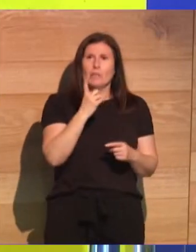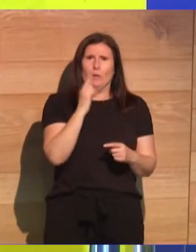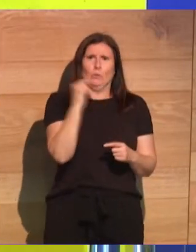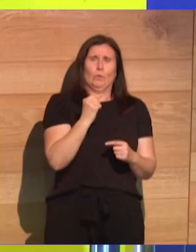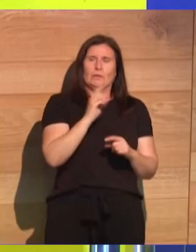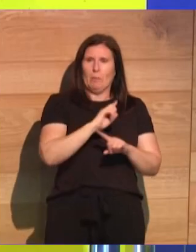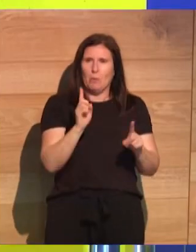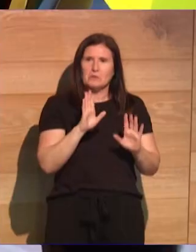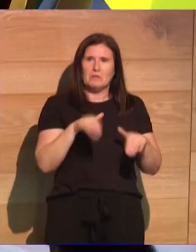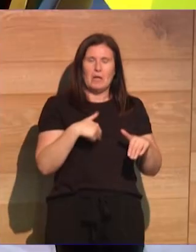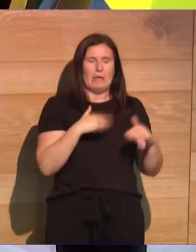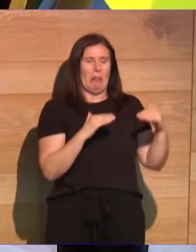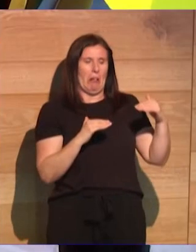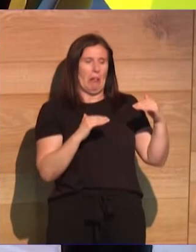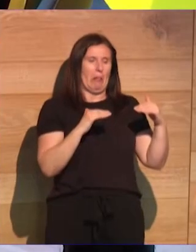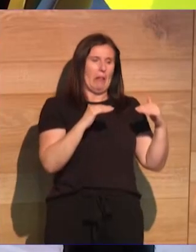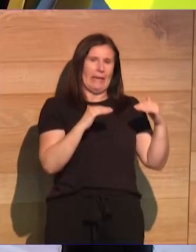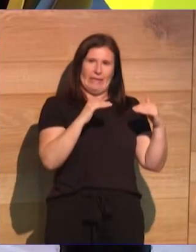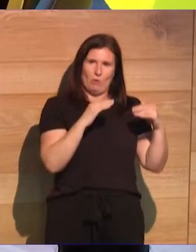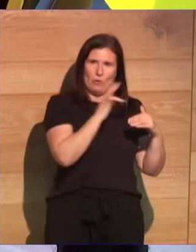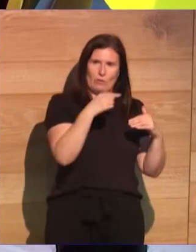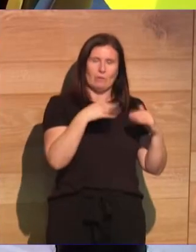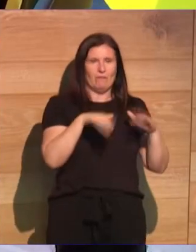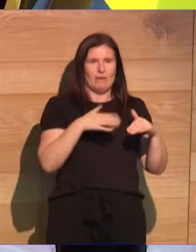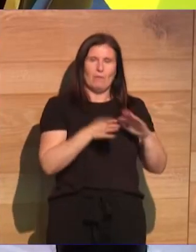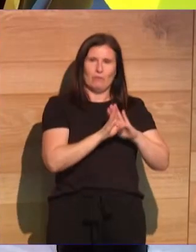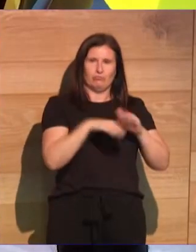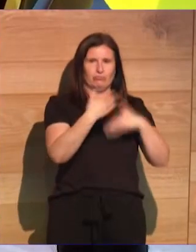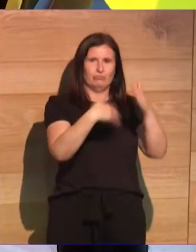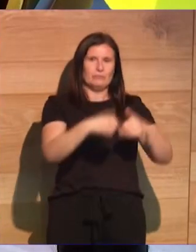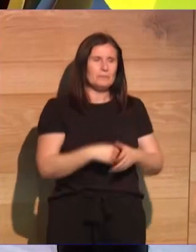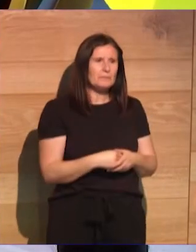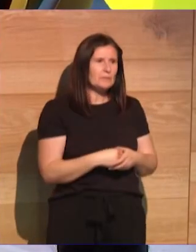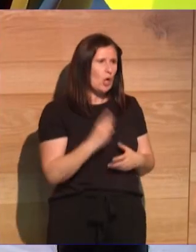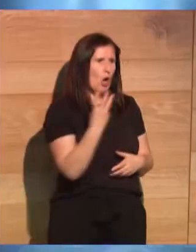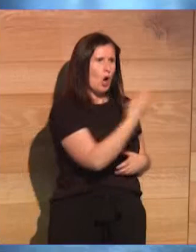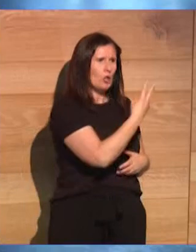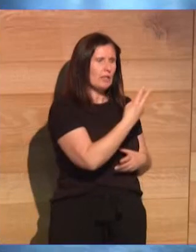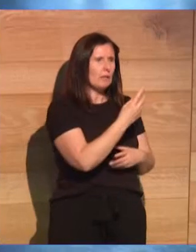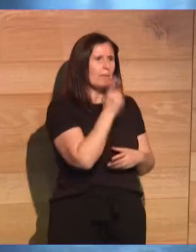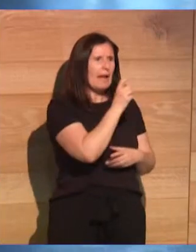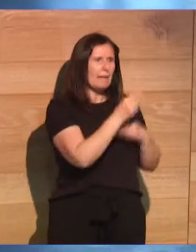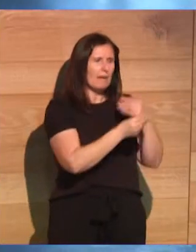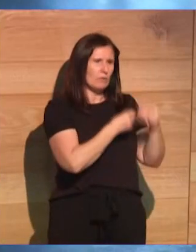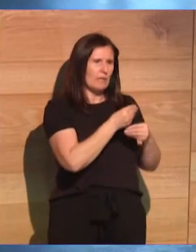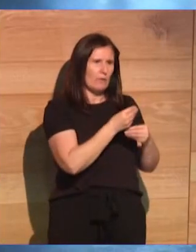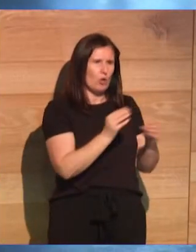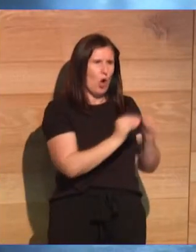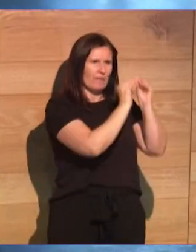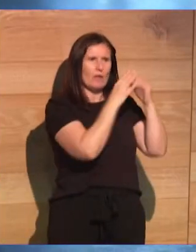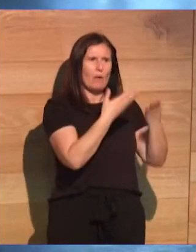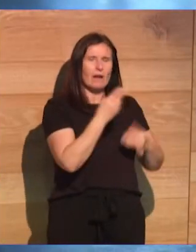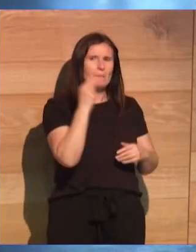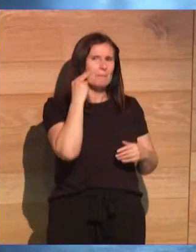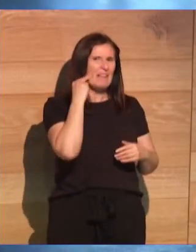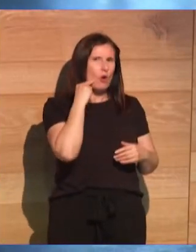seguir avanzando. Sí, además habéis mencionado una palabra los tres, que es la palabra miedo. Porque,